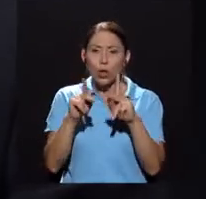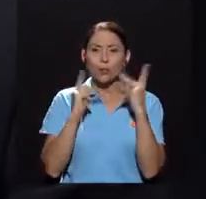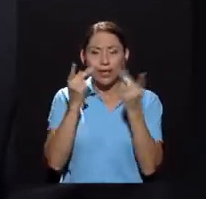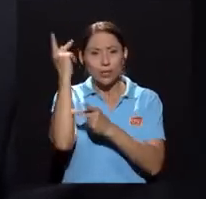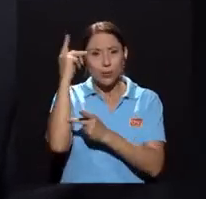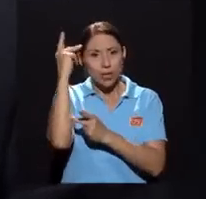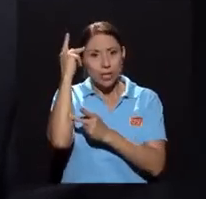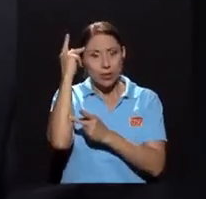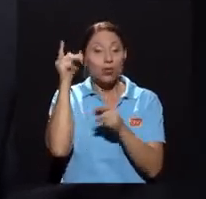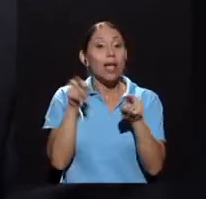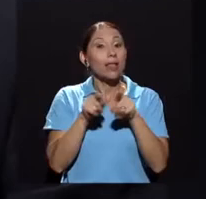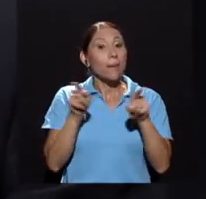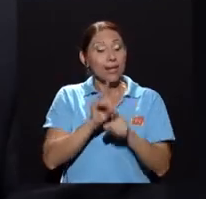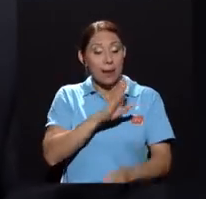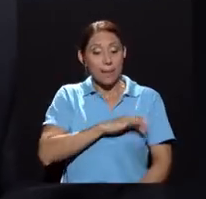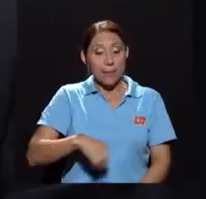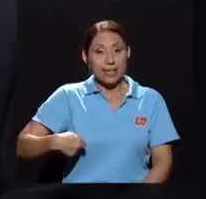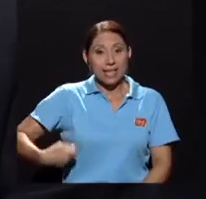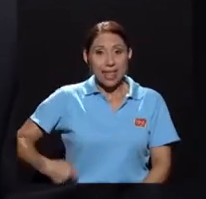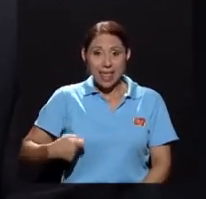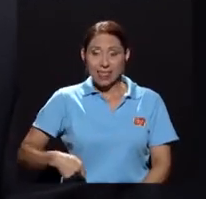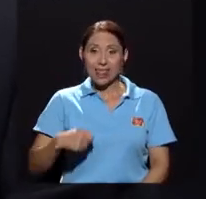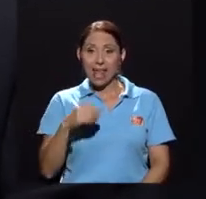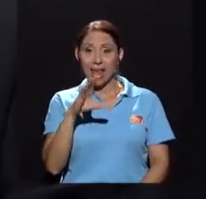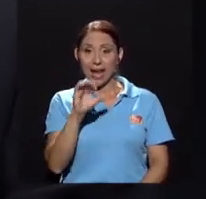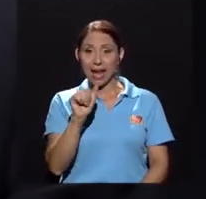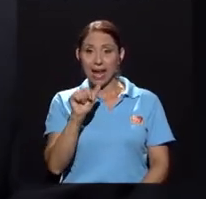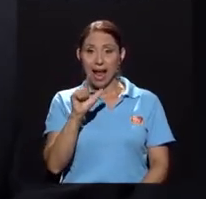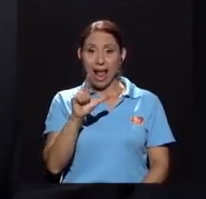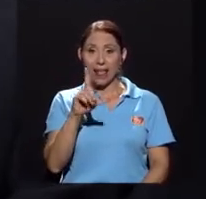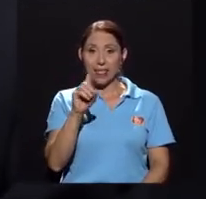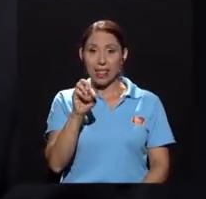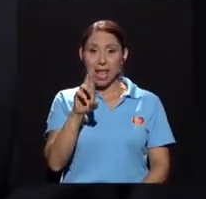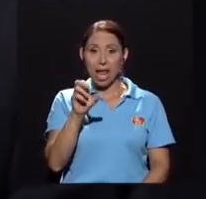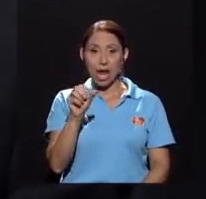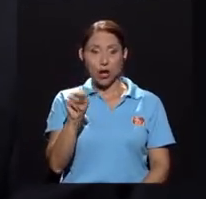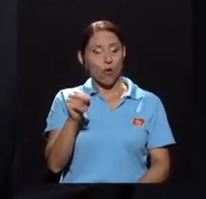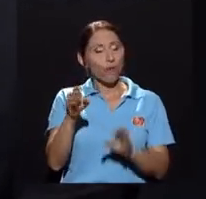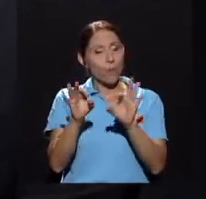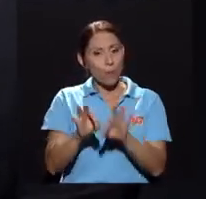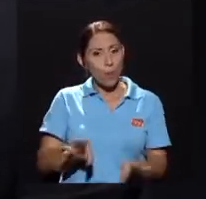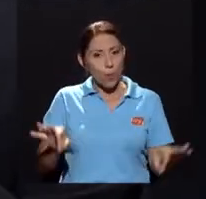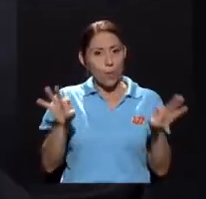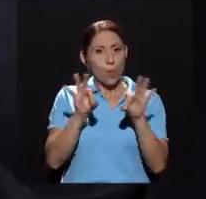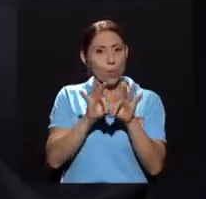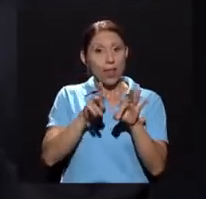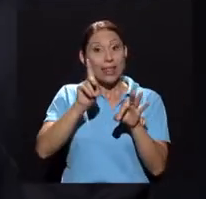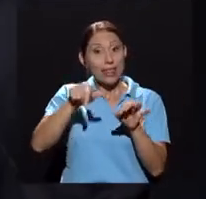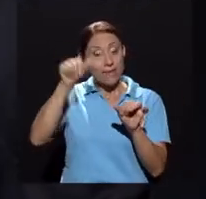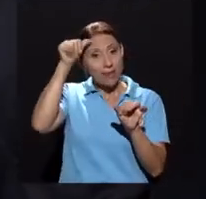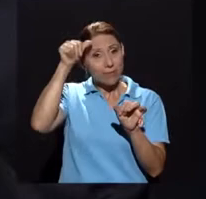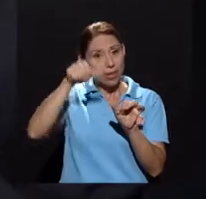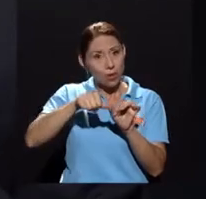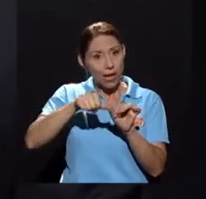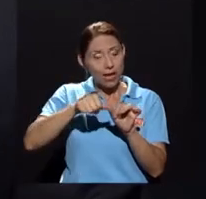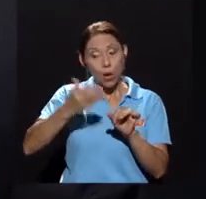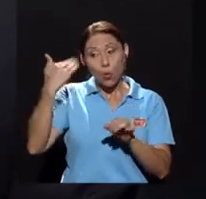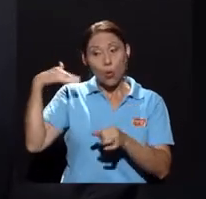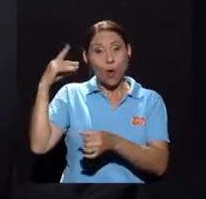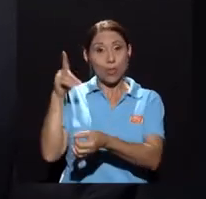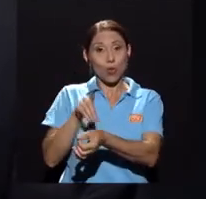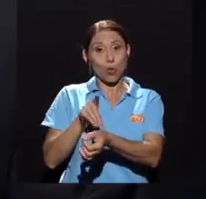presidente calderón fue muy importante rafael ángel porque aquí hay que recordar que cuando el doctor rafael ángel calderón